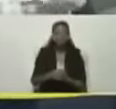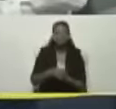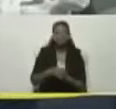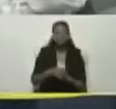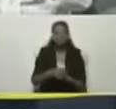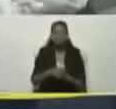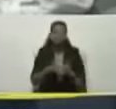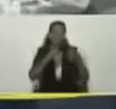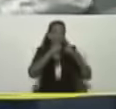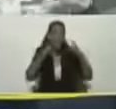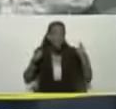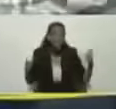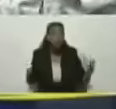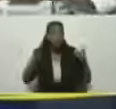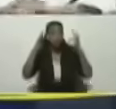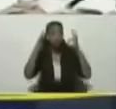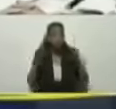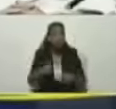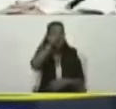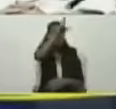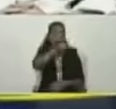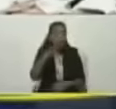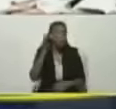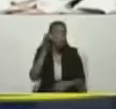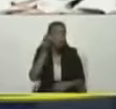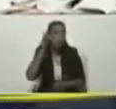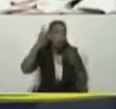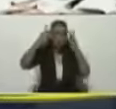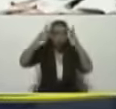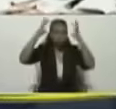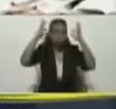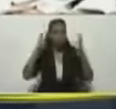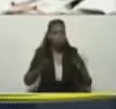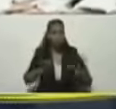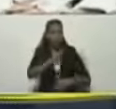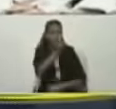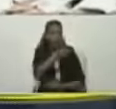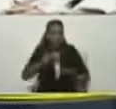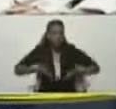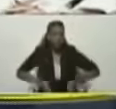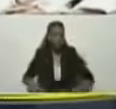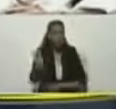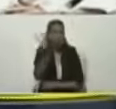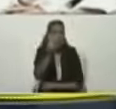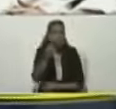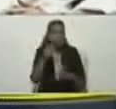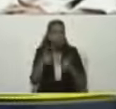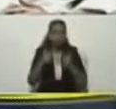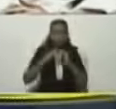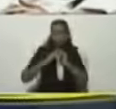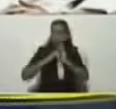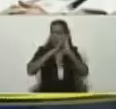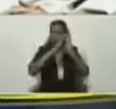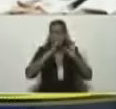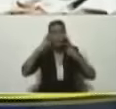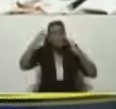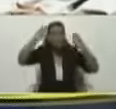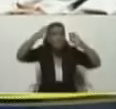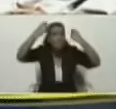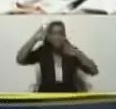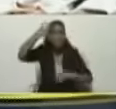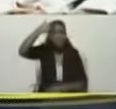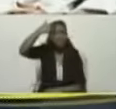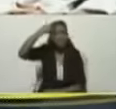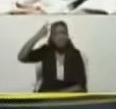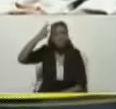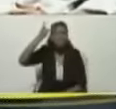Una generación extraordinaria de mujeres venezolanas que levantaron el pensamiento,